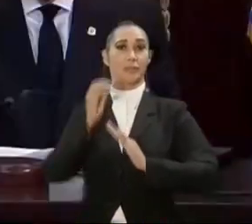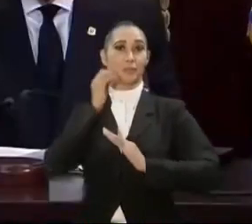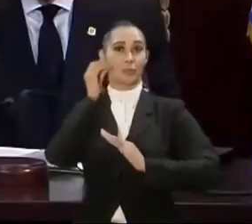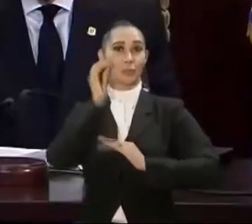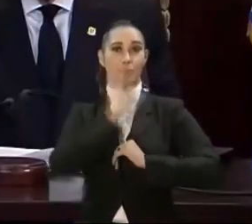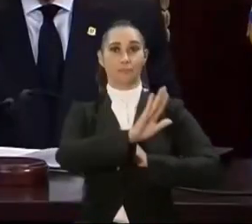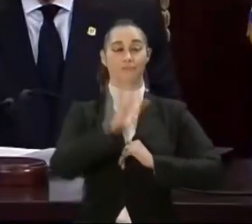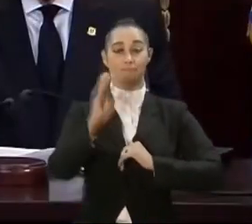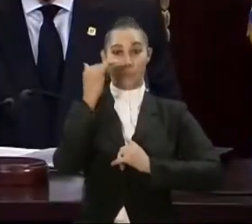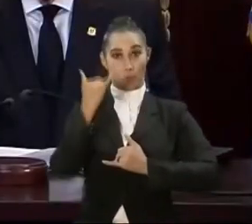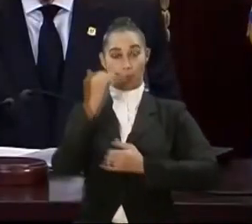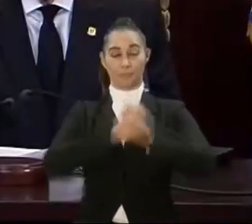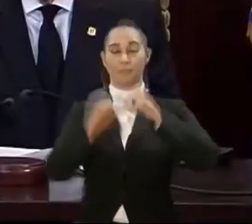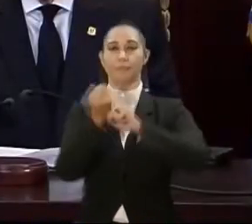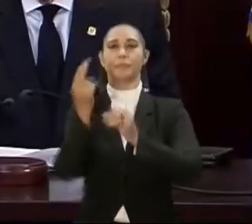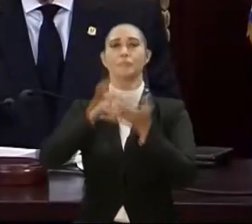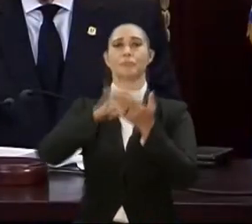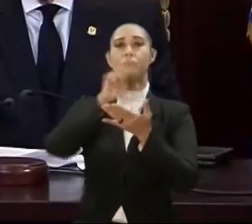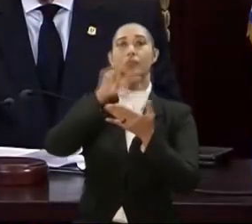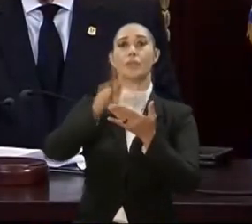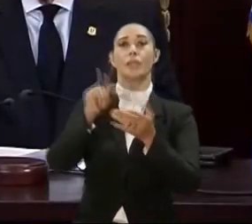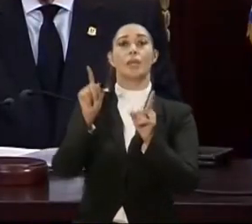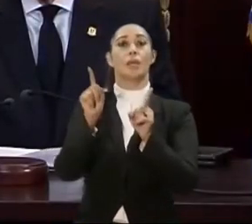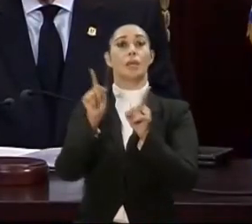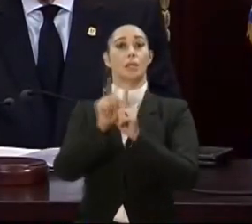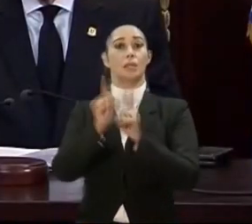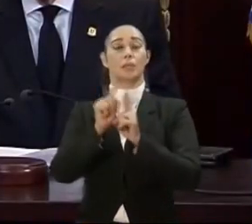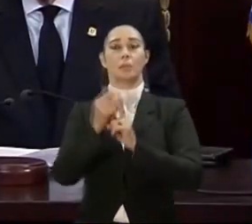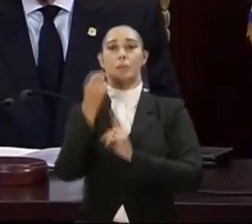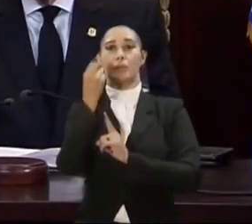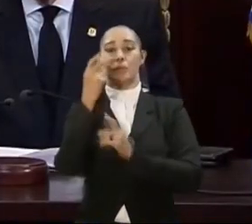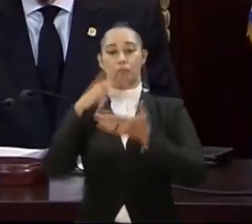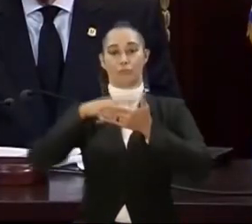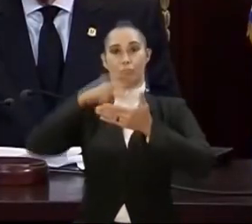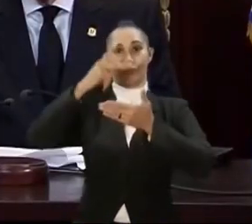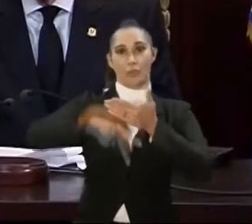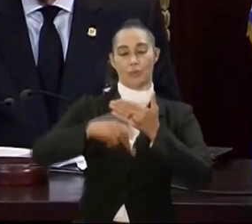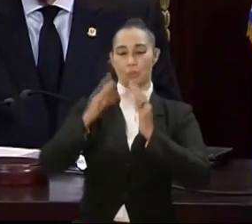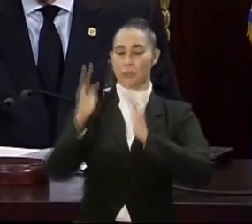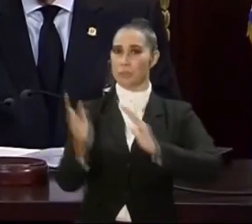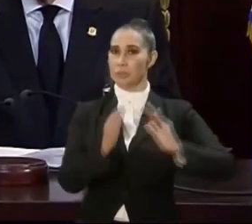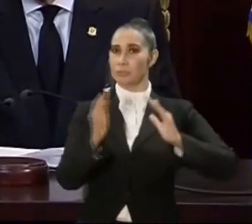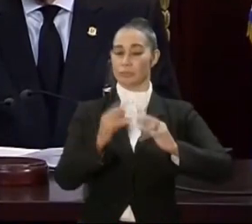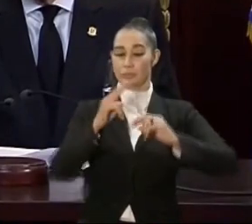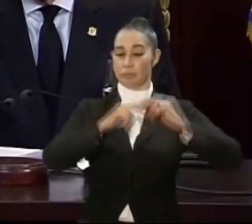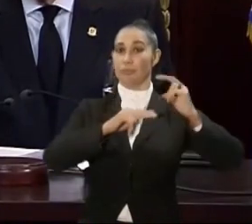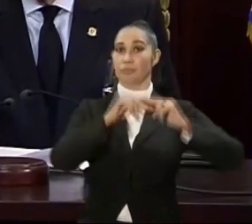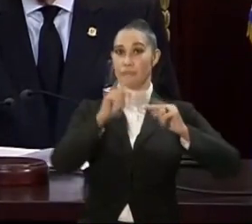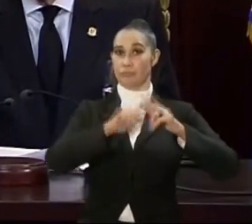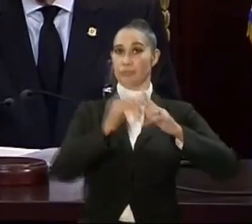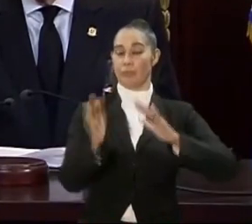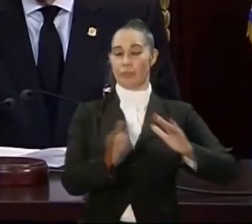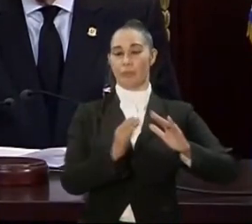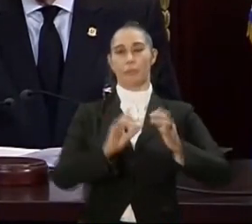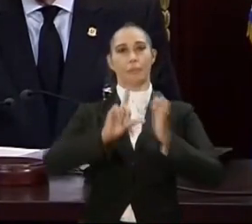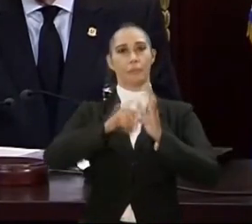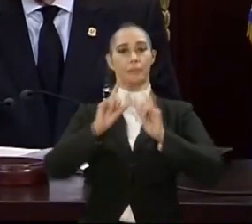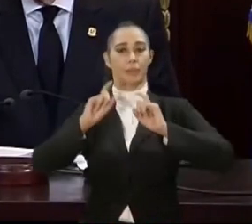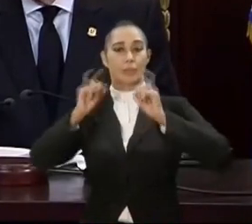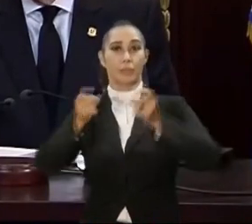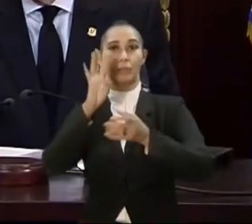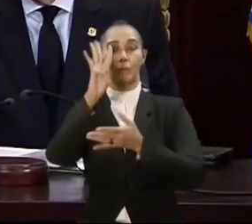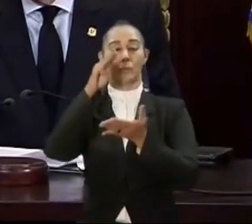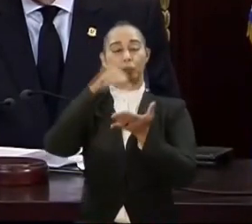en este año 2023 también contamos con 12 proyectos en proceso avanzado de construcción para entregar